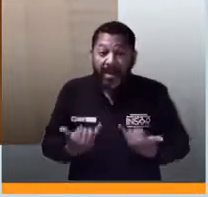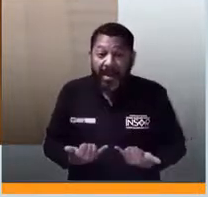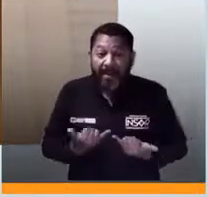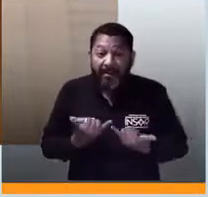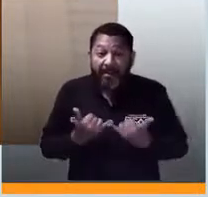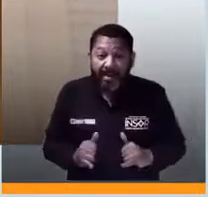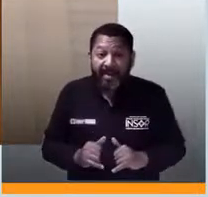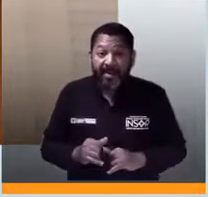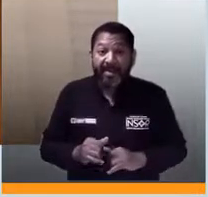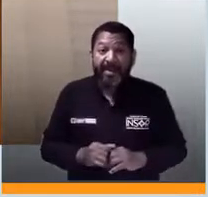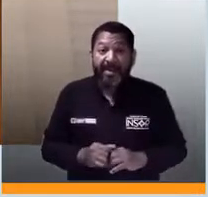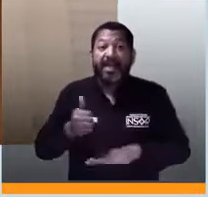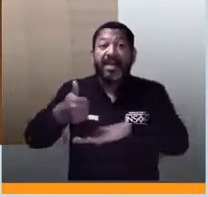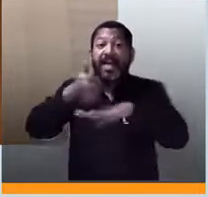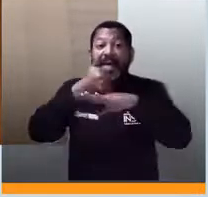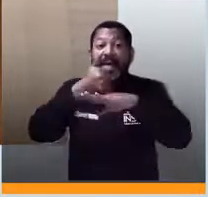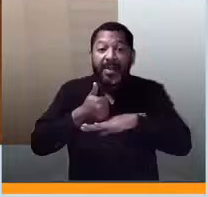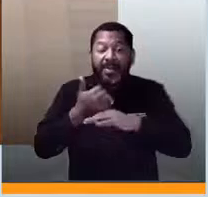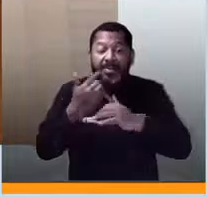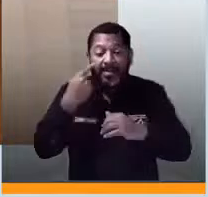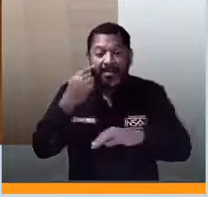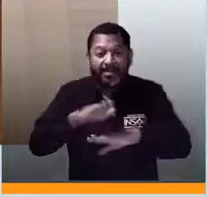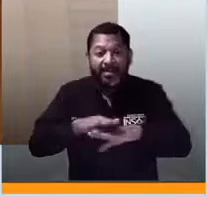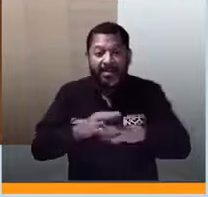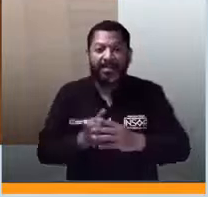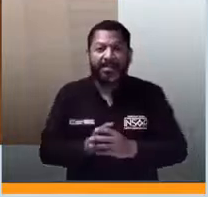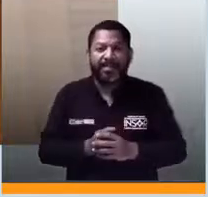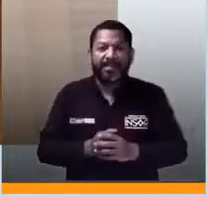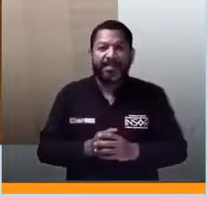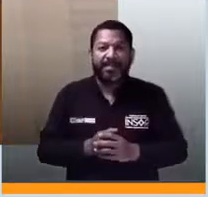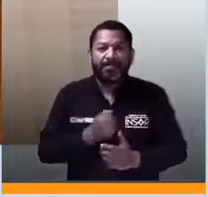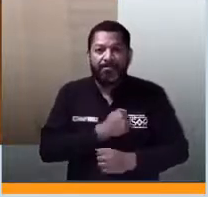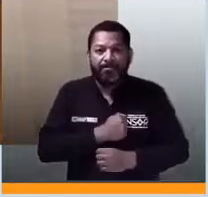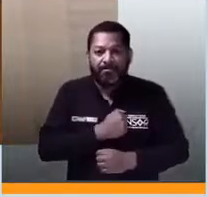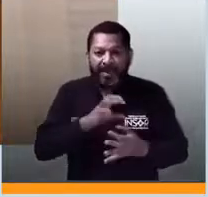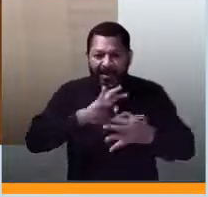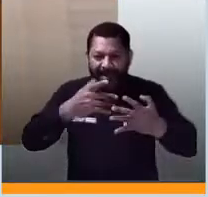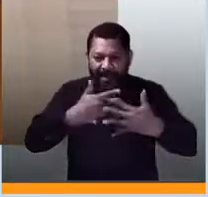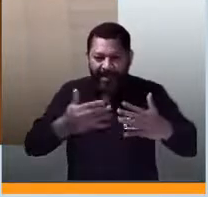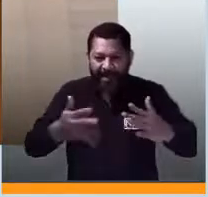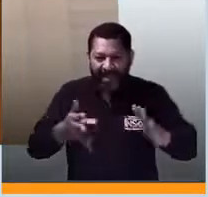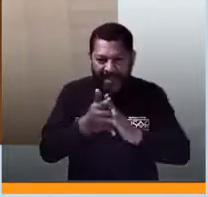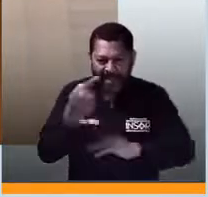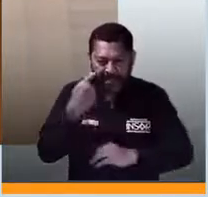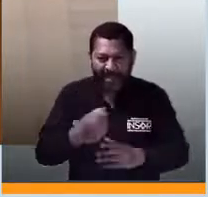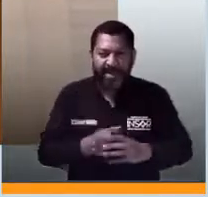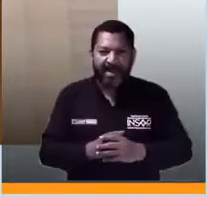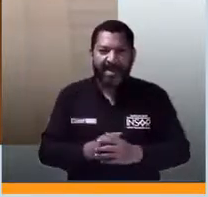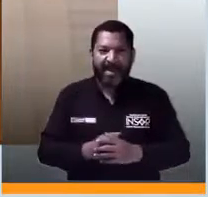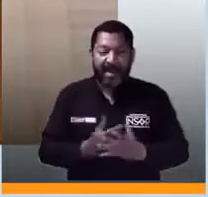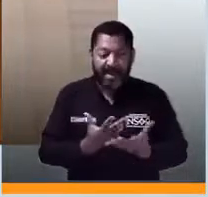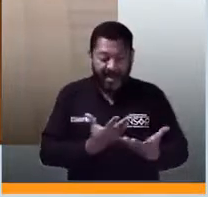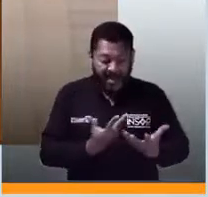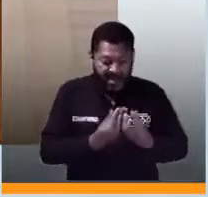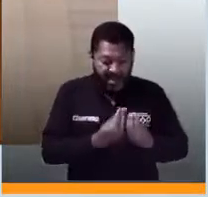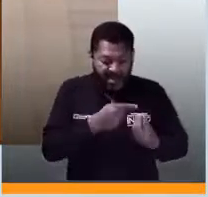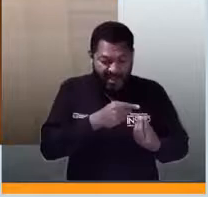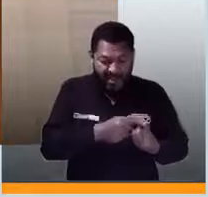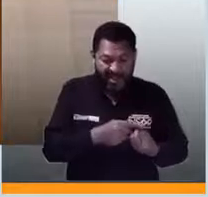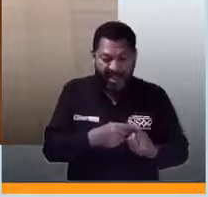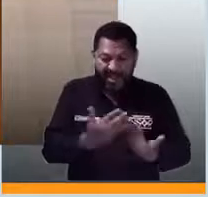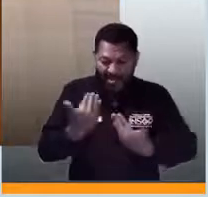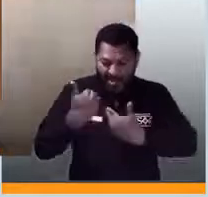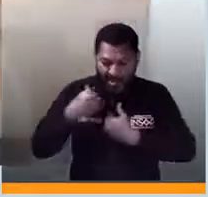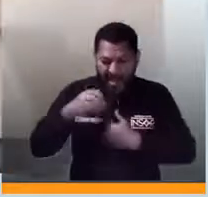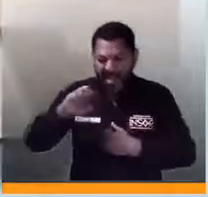Para terminar, profesores, rectores, déjenme por favor decir unas palabritas para terminar. Primero que todo, a nombre de Educatet, a nombre